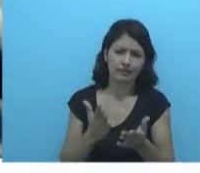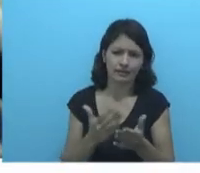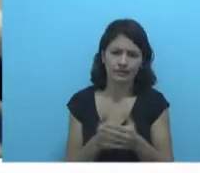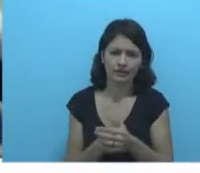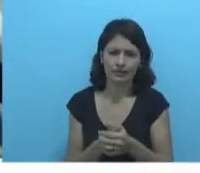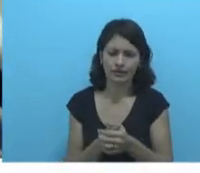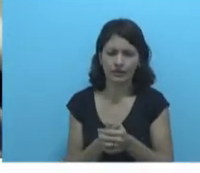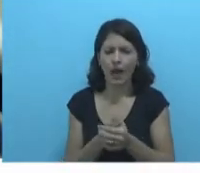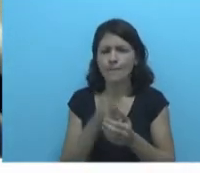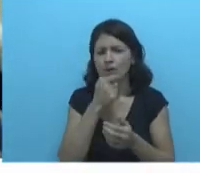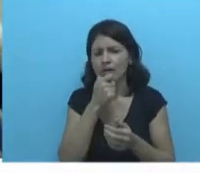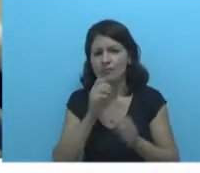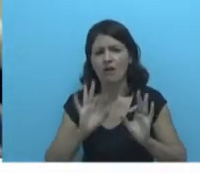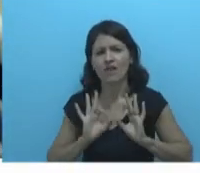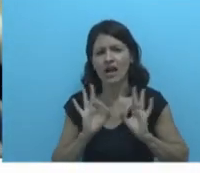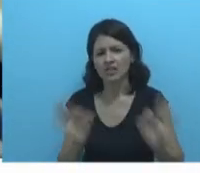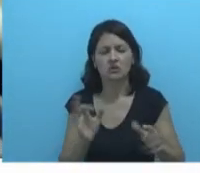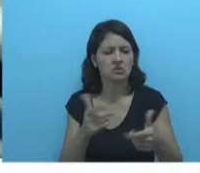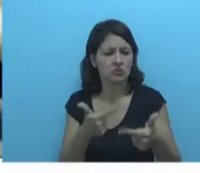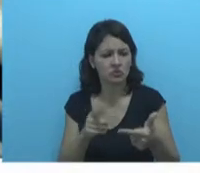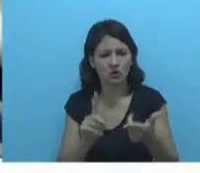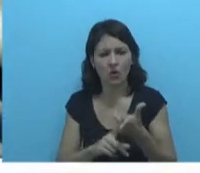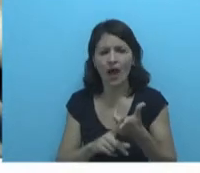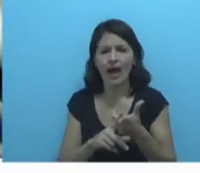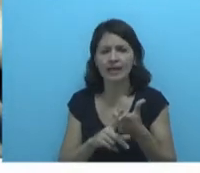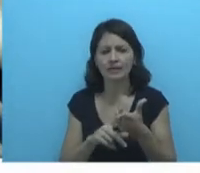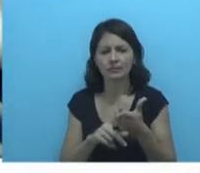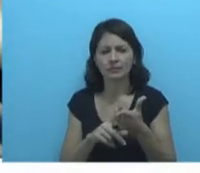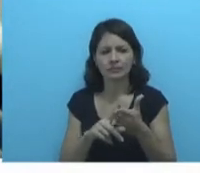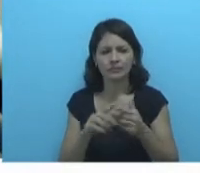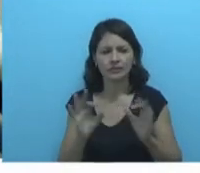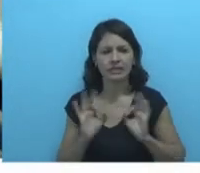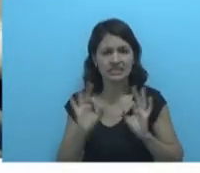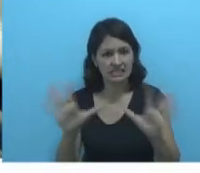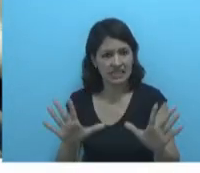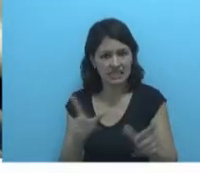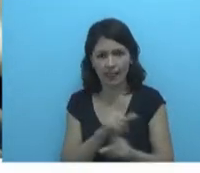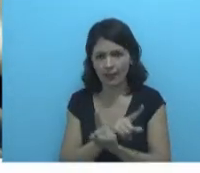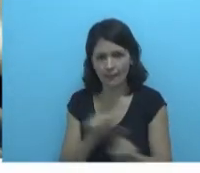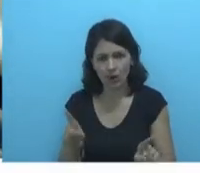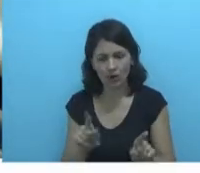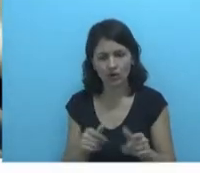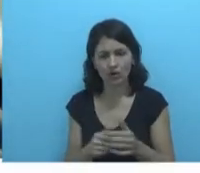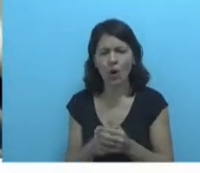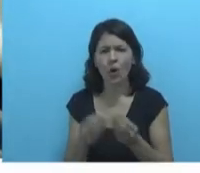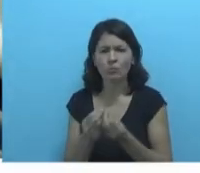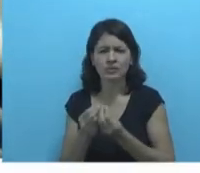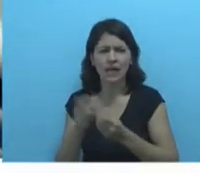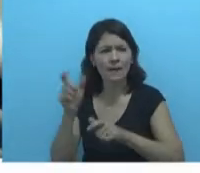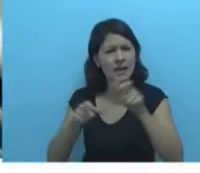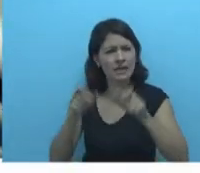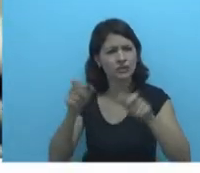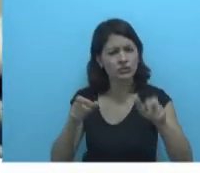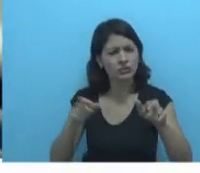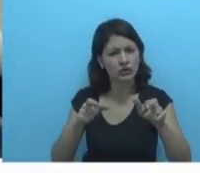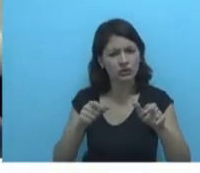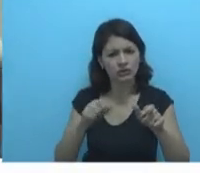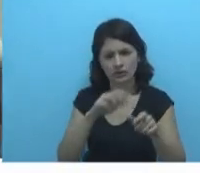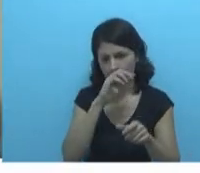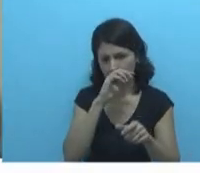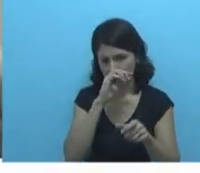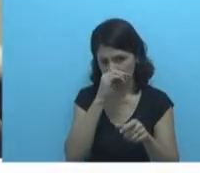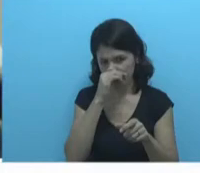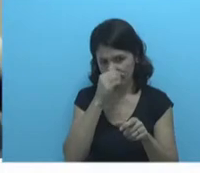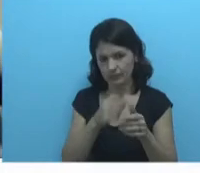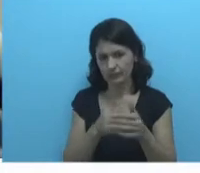las vacaciones cuando correspondían, desde las licencias de salud que no se cubren, porque no sé si saben que hay mucho personal de salud que a veces cuando está sometido a un